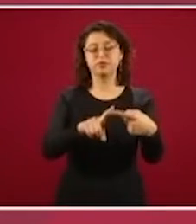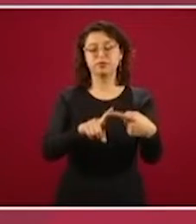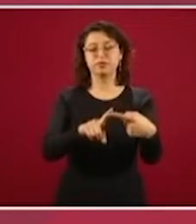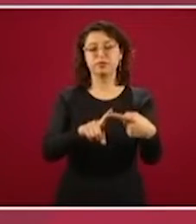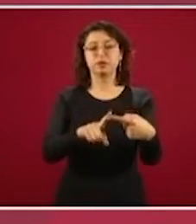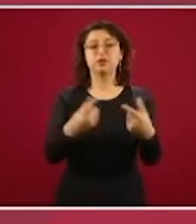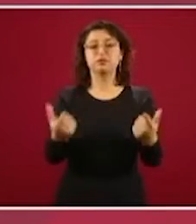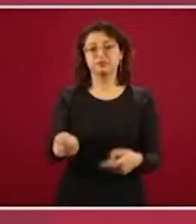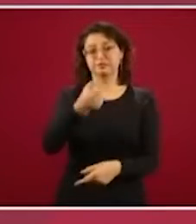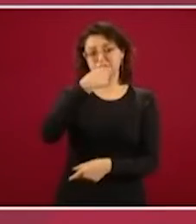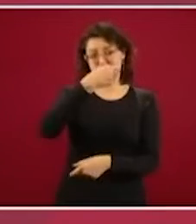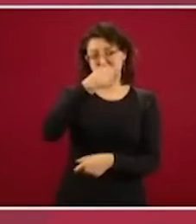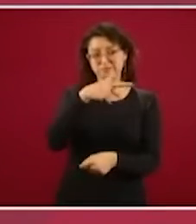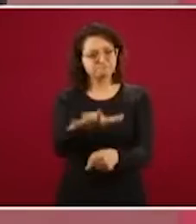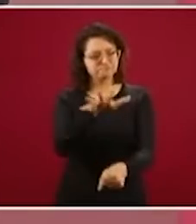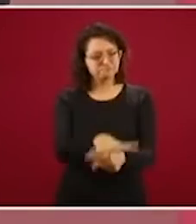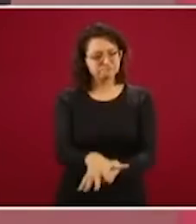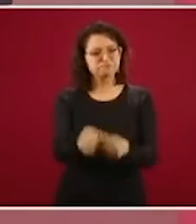falten los medicamentos.